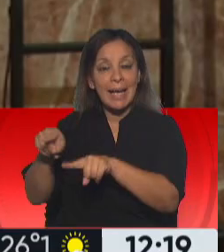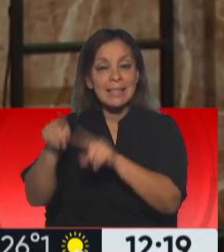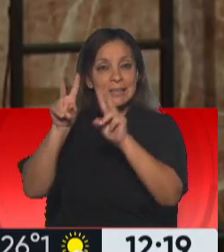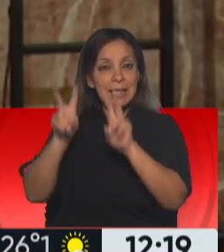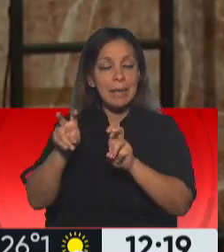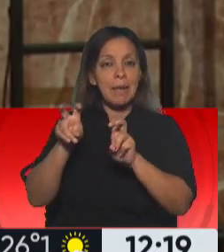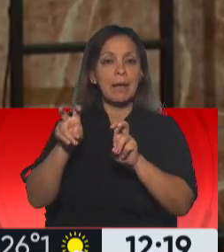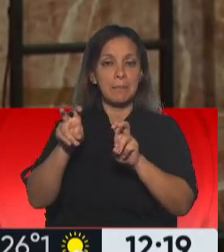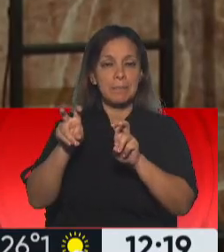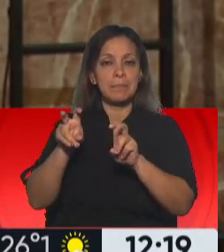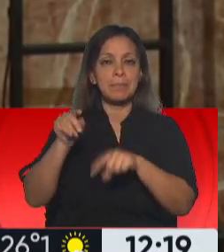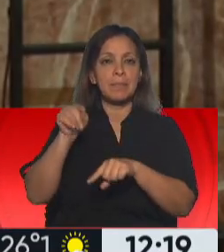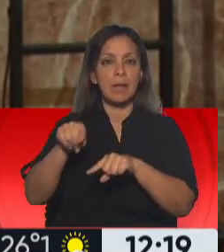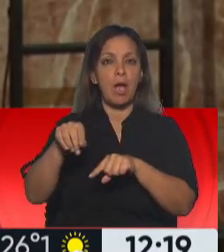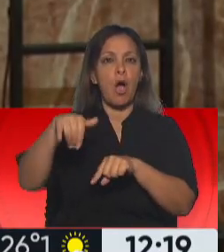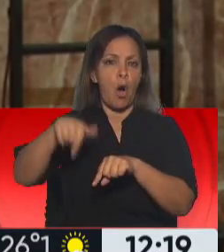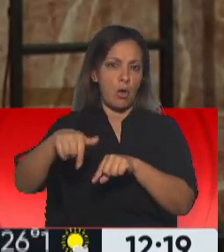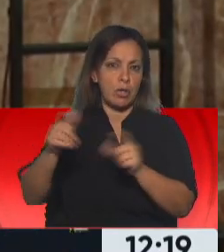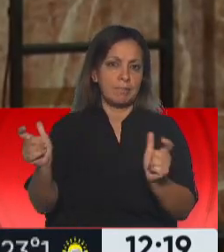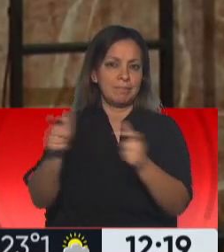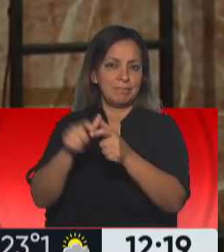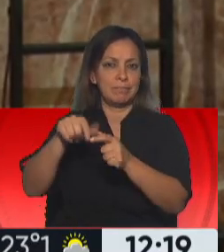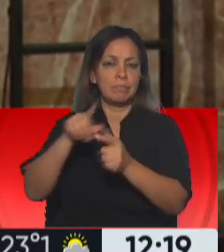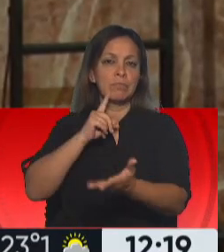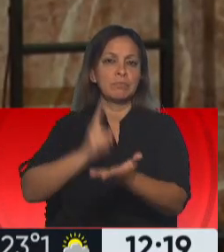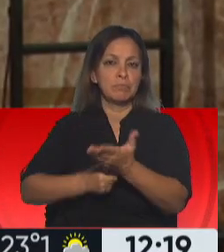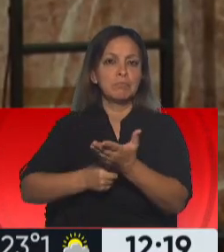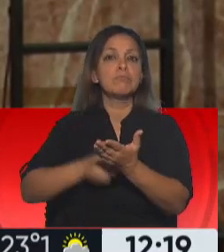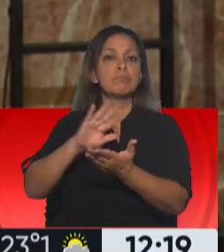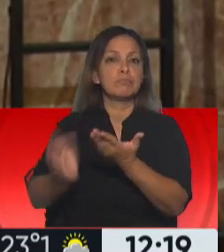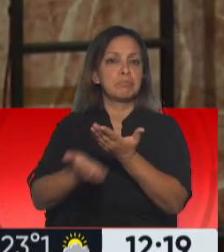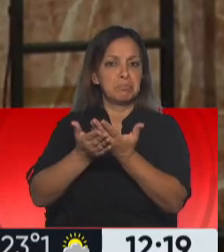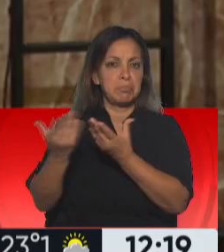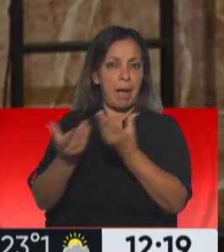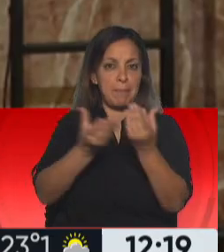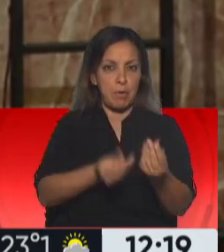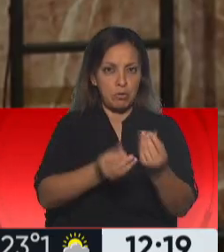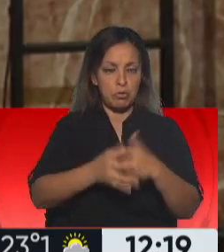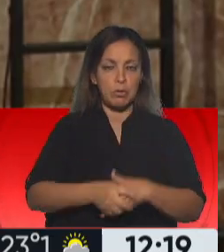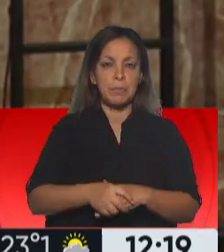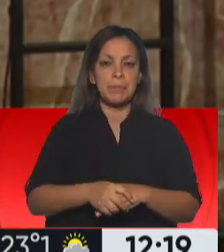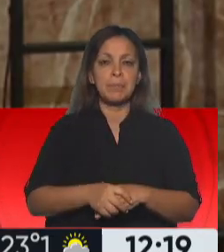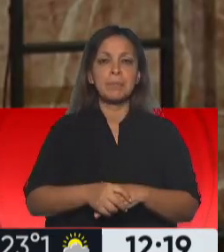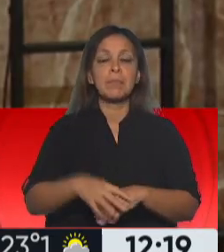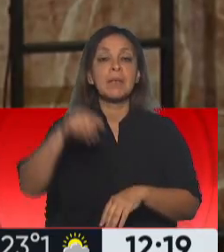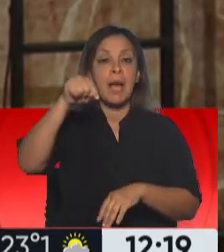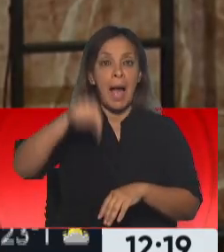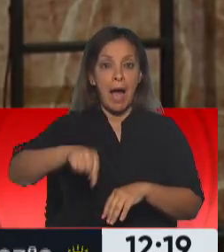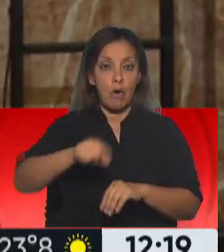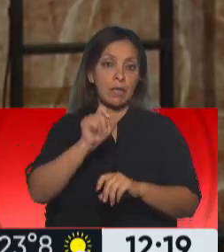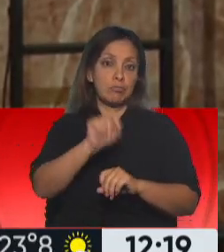el respaldo en lo que tiene que ver con el dictamen correspondiente, y su pliego ahora va a